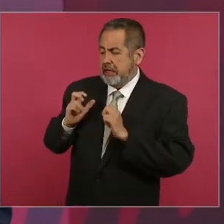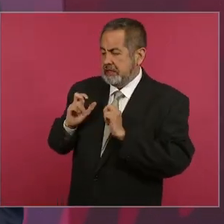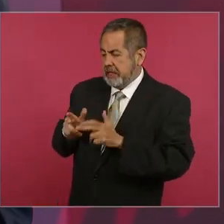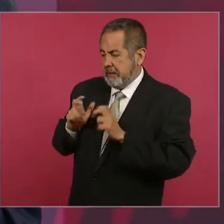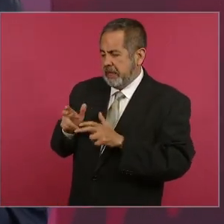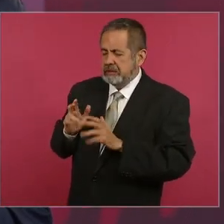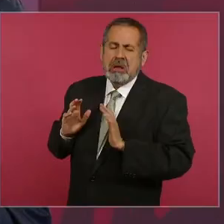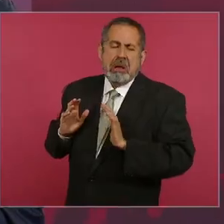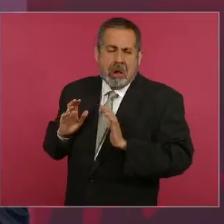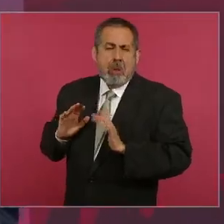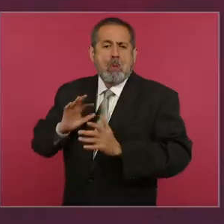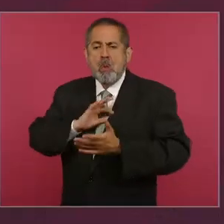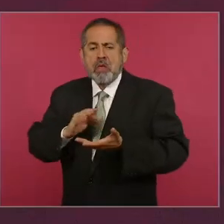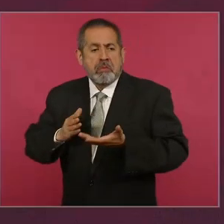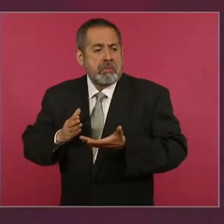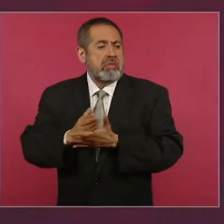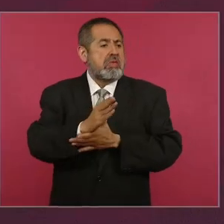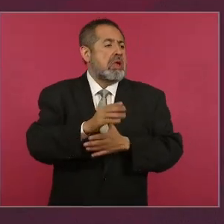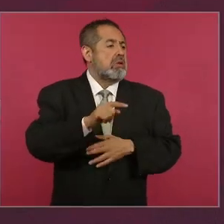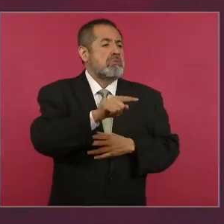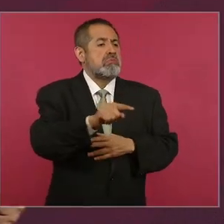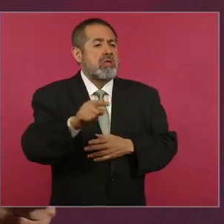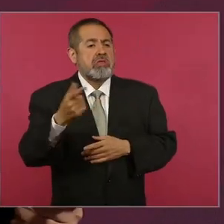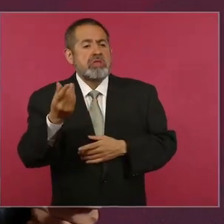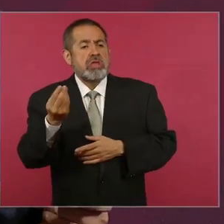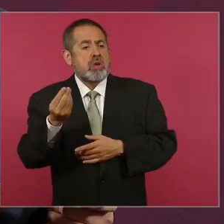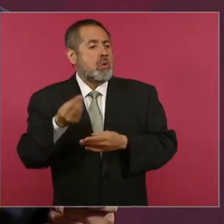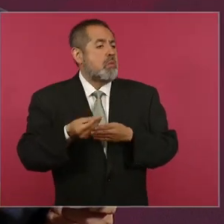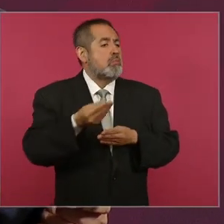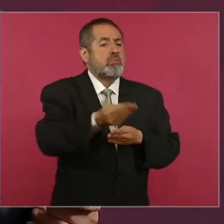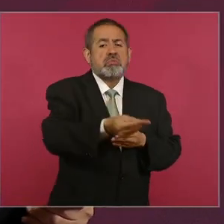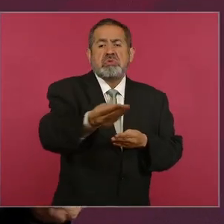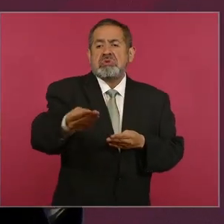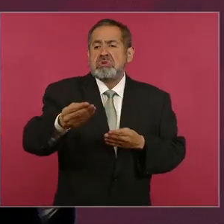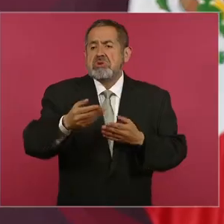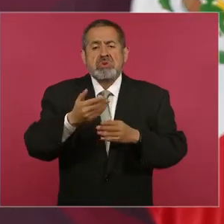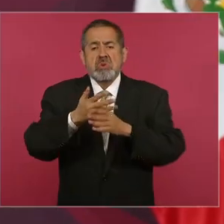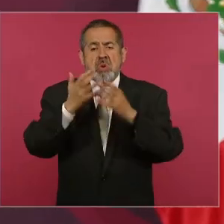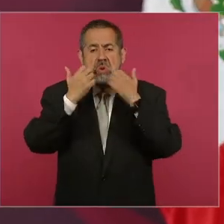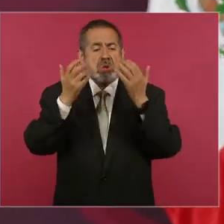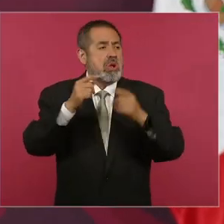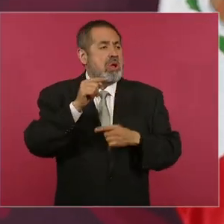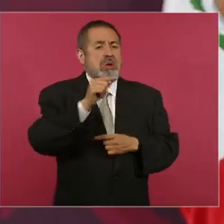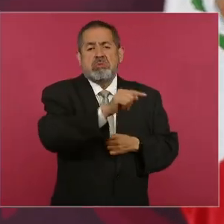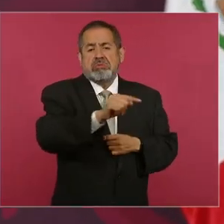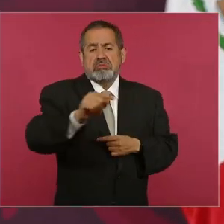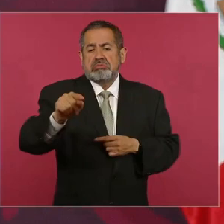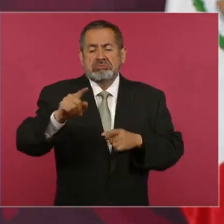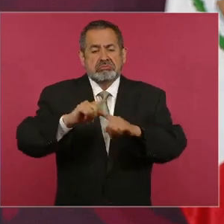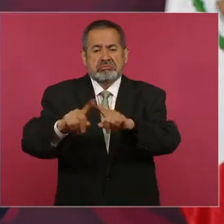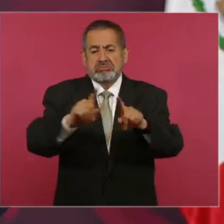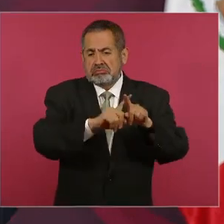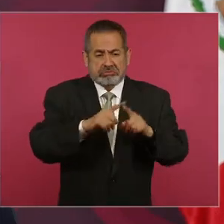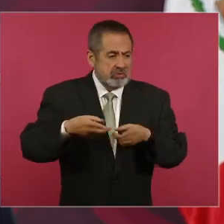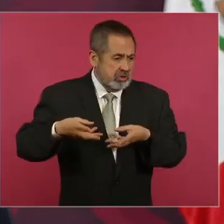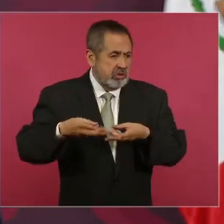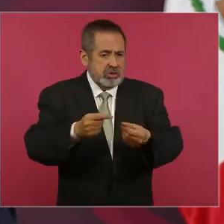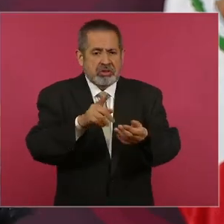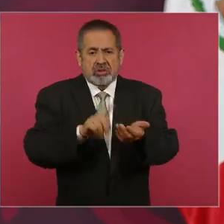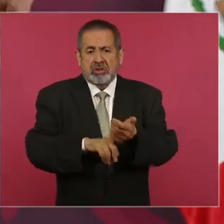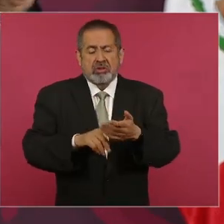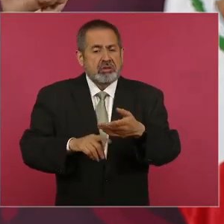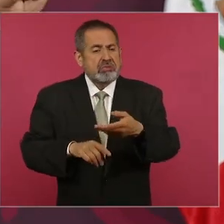podía, sí, entregar su oficio de autorización para ejercer un